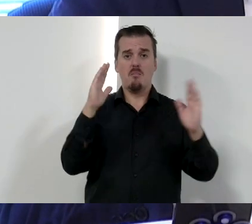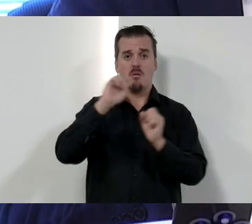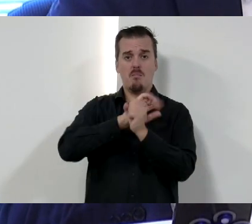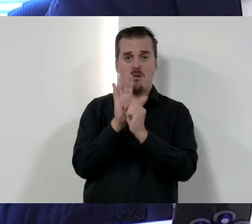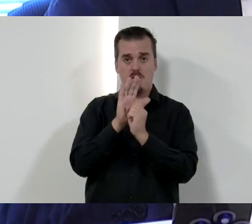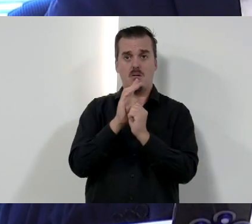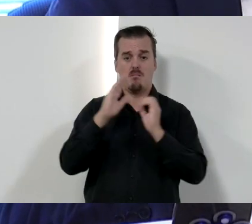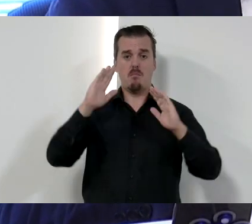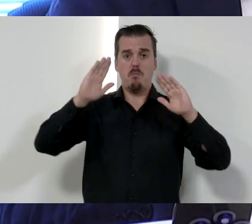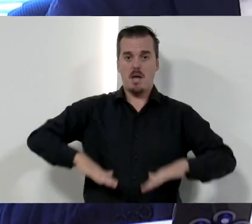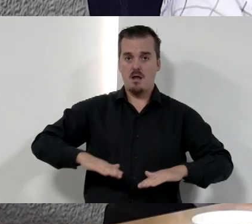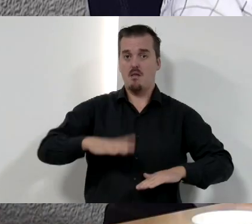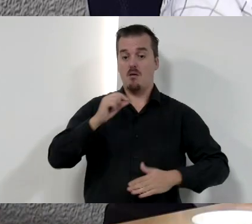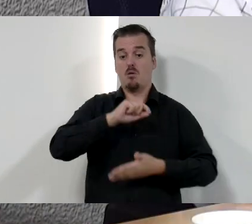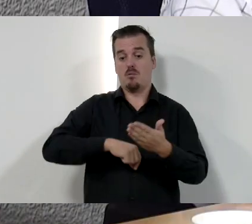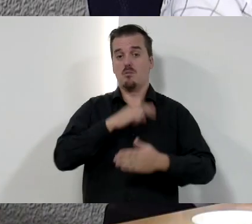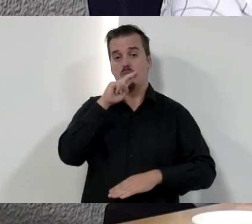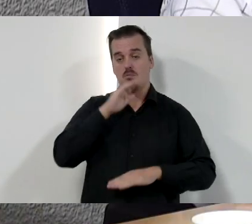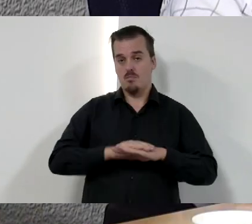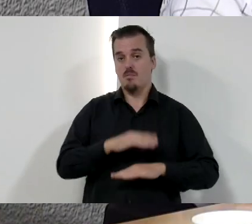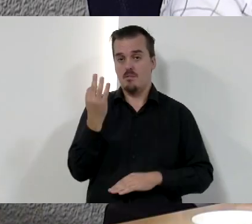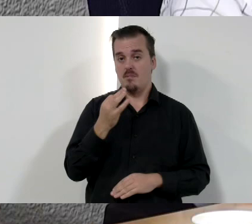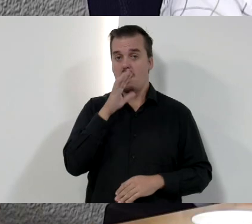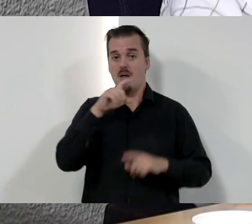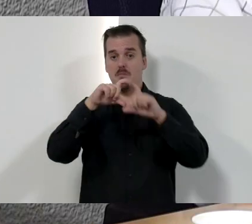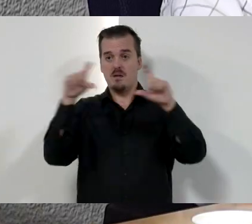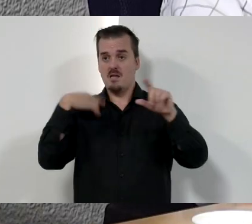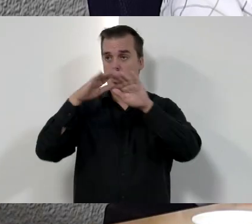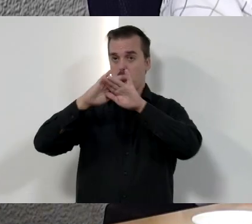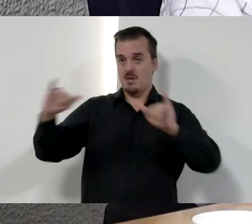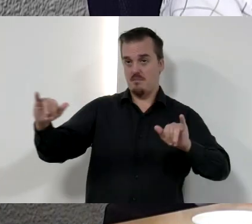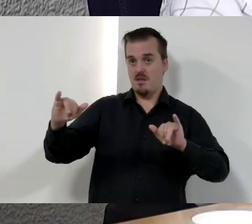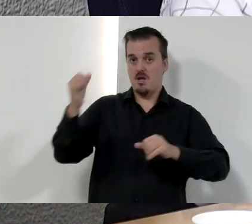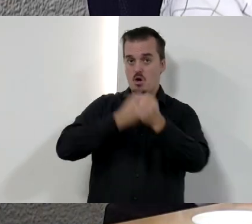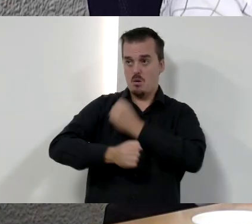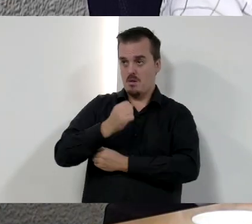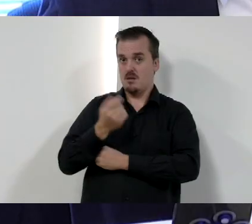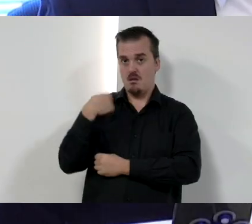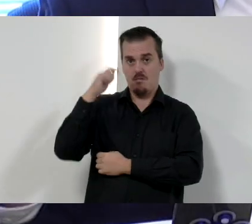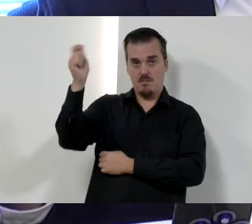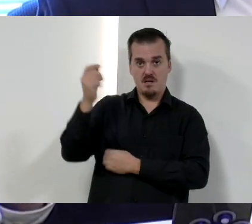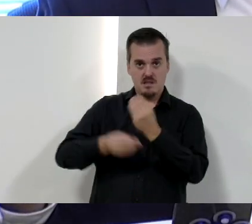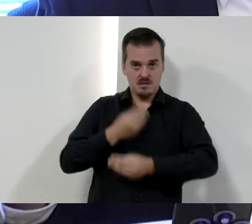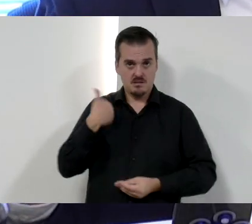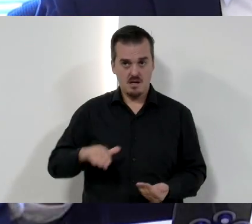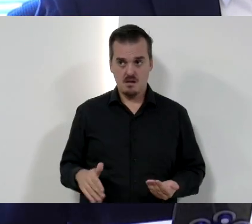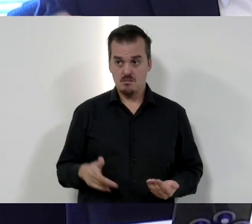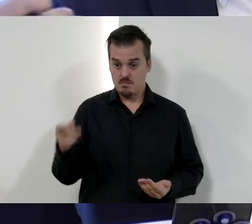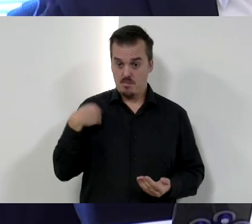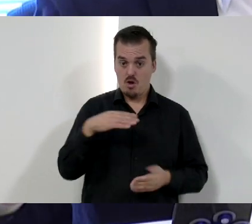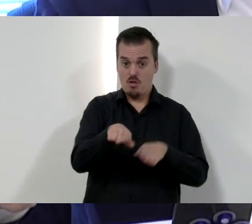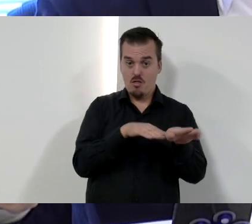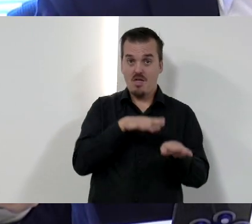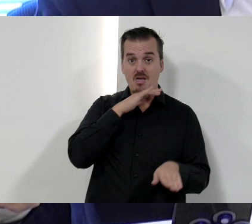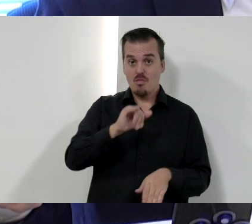¿verdad, señor Clavero? Y las empresas han solicitado la compensación económica y se les ha hecho pues igual. Usted baje la zona azul y si las empresas tienen que recaudar, los vecinos